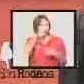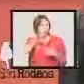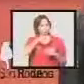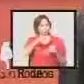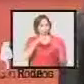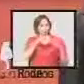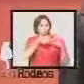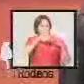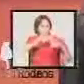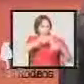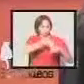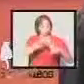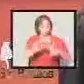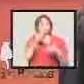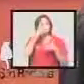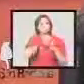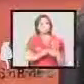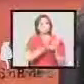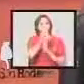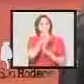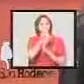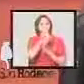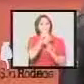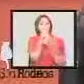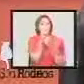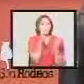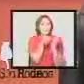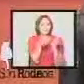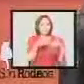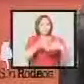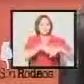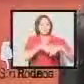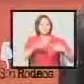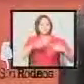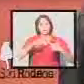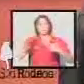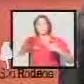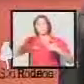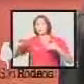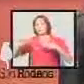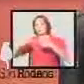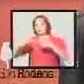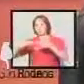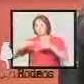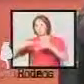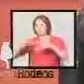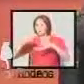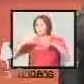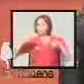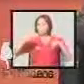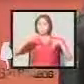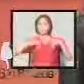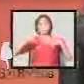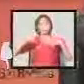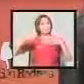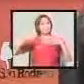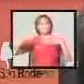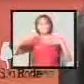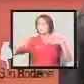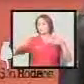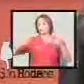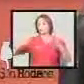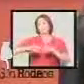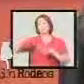para desarrollo, para desarrollar microempresas, y uno para vivienda, para aquellas personas que no califican en el